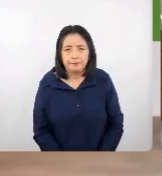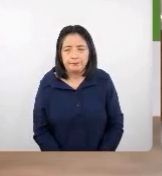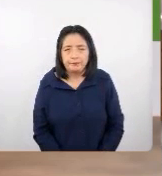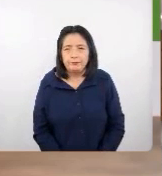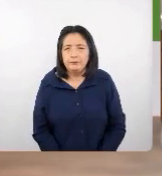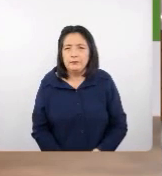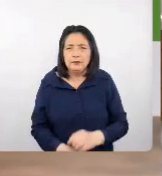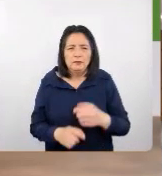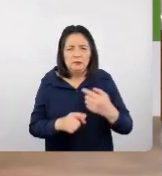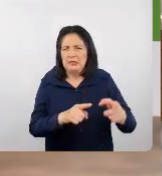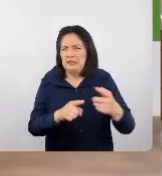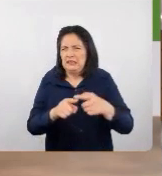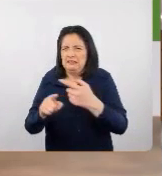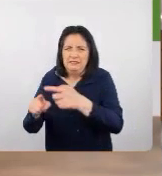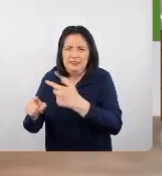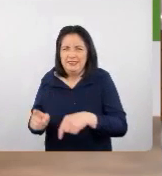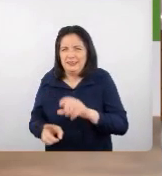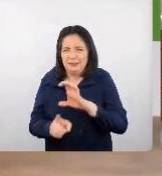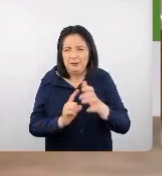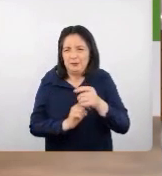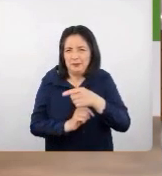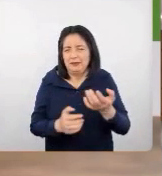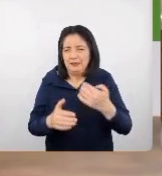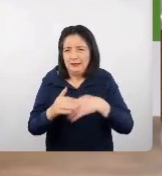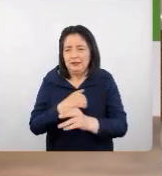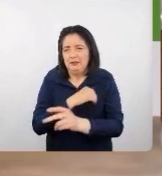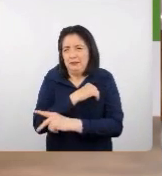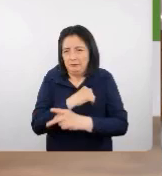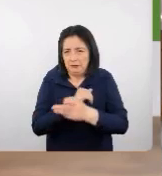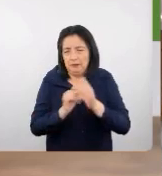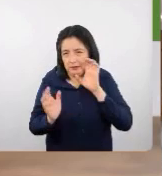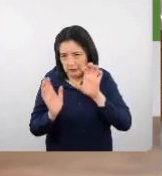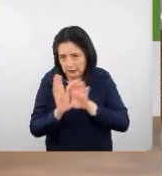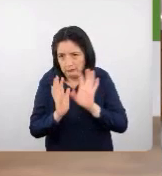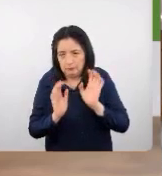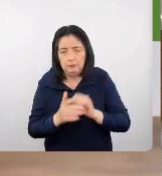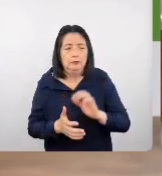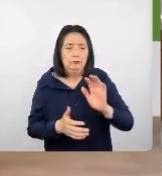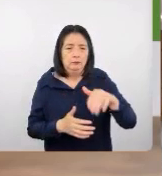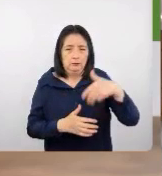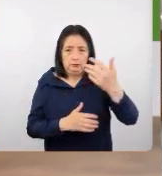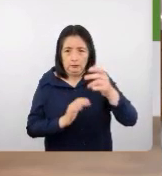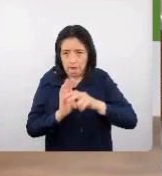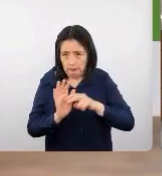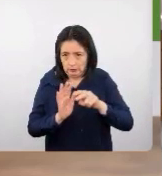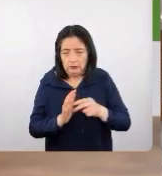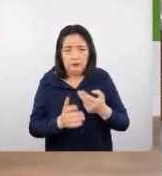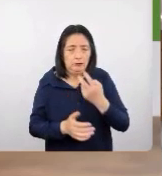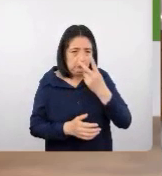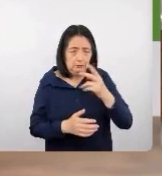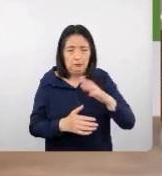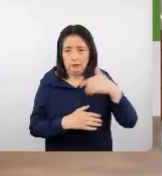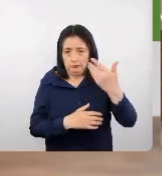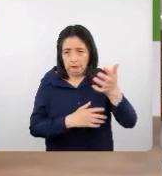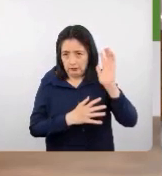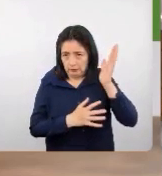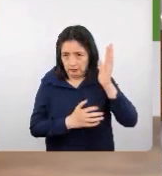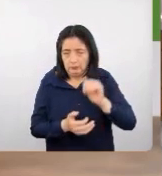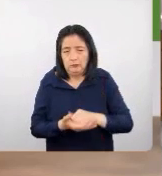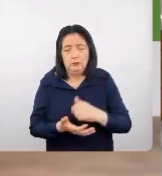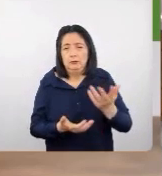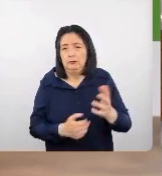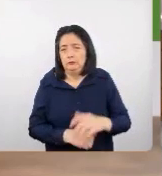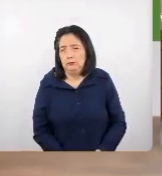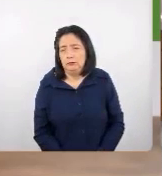la multiculturalidad que pueda tener el país. Por ejemplo, en un próximo video que vamos a ver después de esta presentación, que es de un